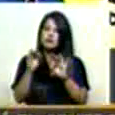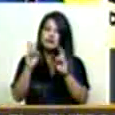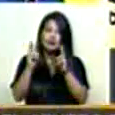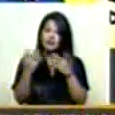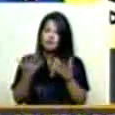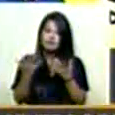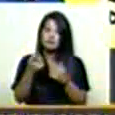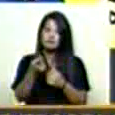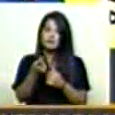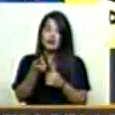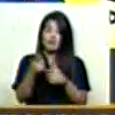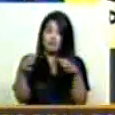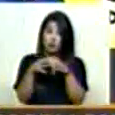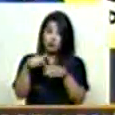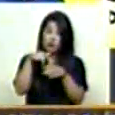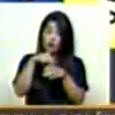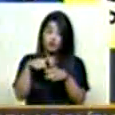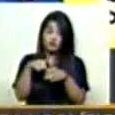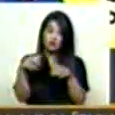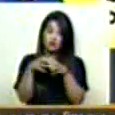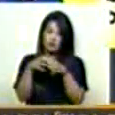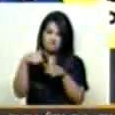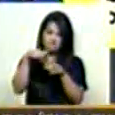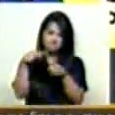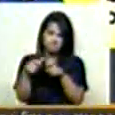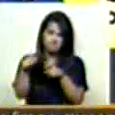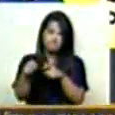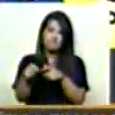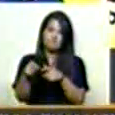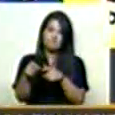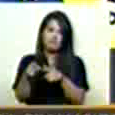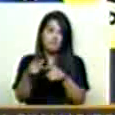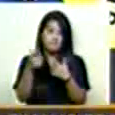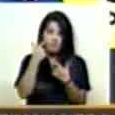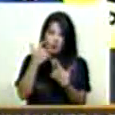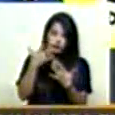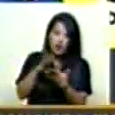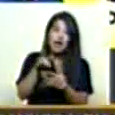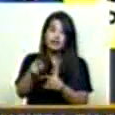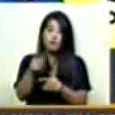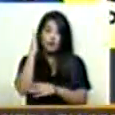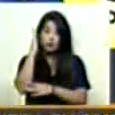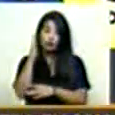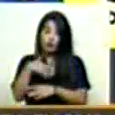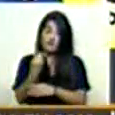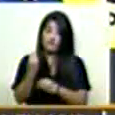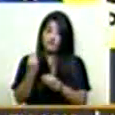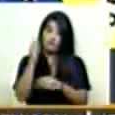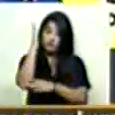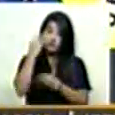refiere en la fuerza potencialmente mortal ante una agresión que pone en riesgo la vida